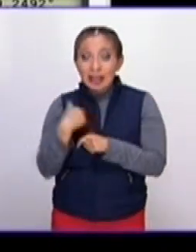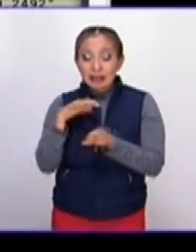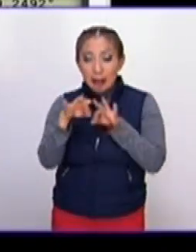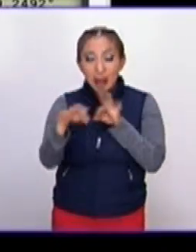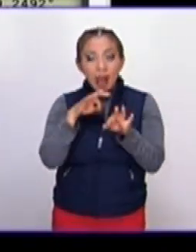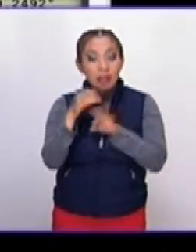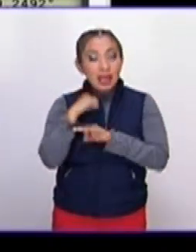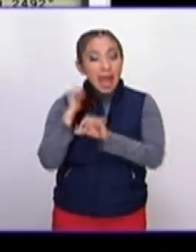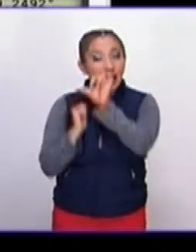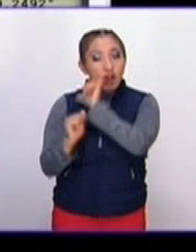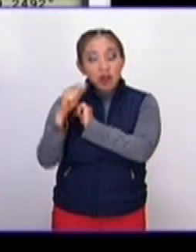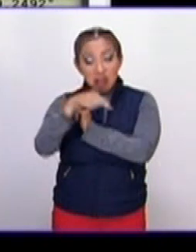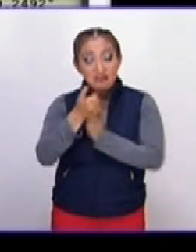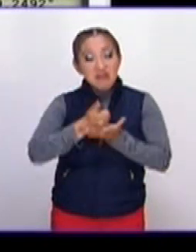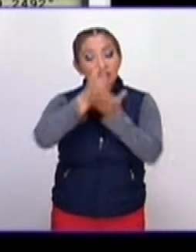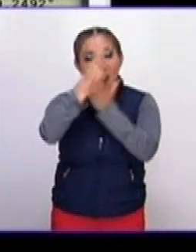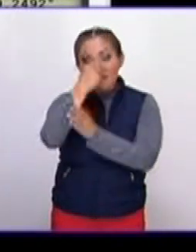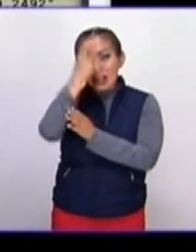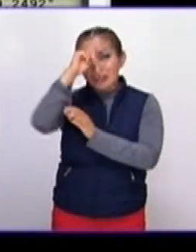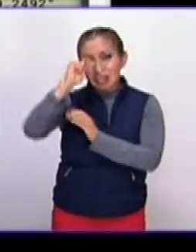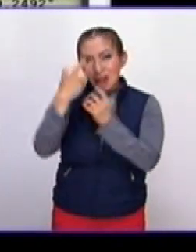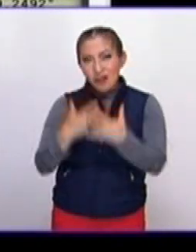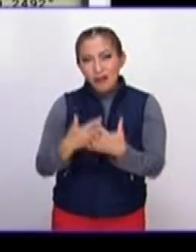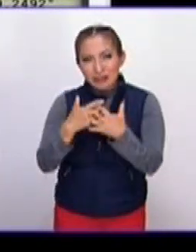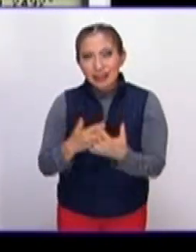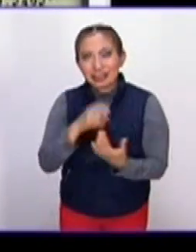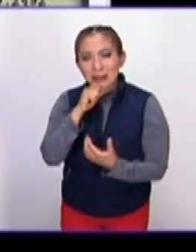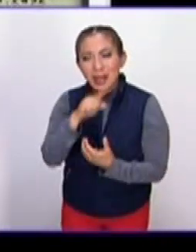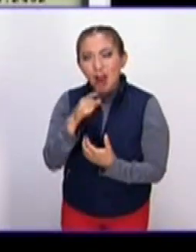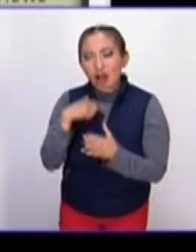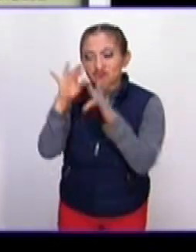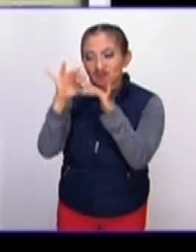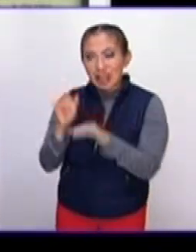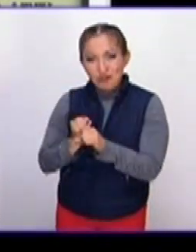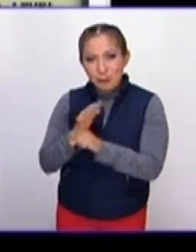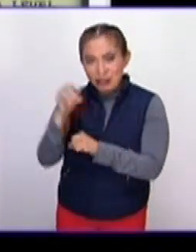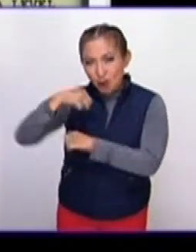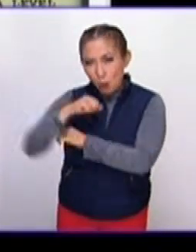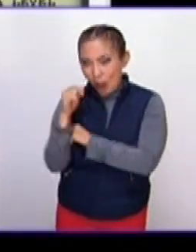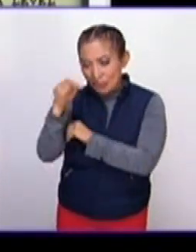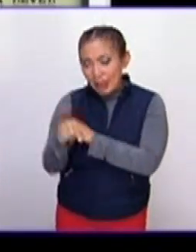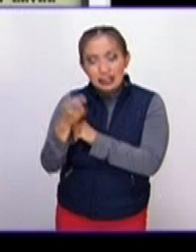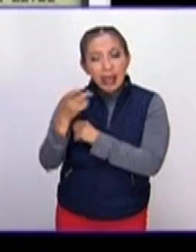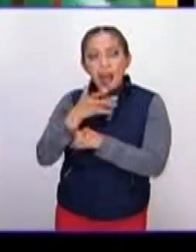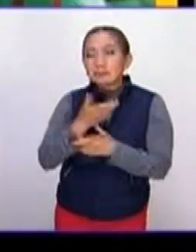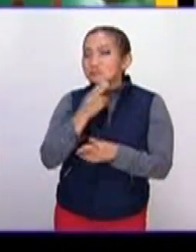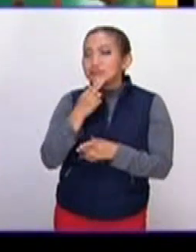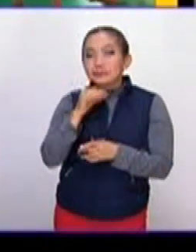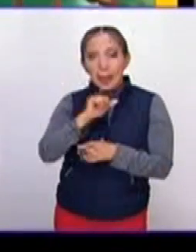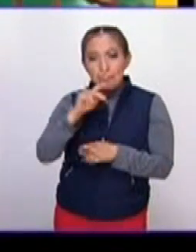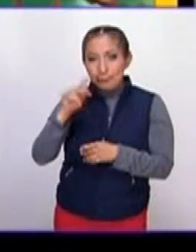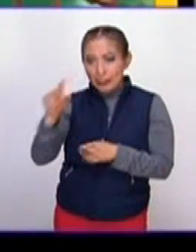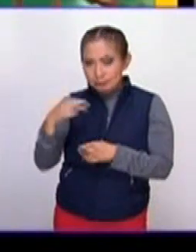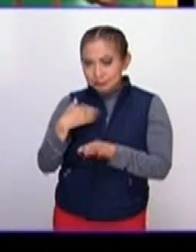se ha facilitado con esta nueva tecnología y también con las bases de datos. ¿Qué es lo que sucede en esta aplicación